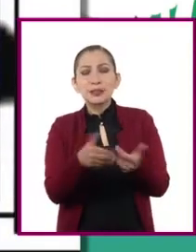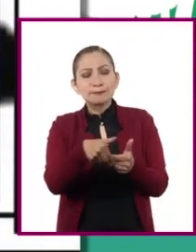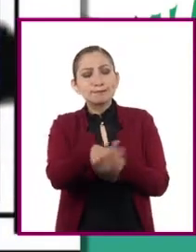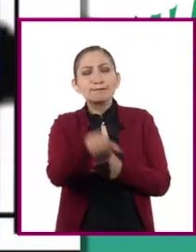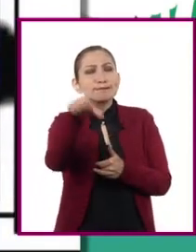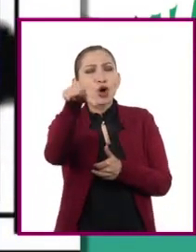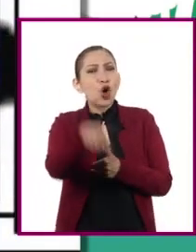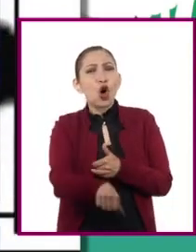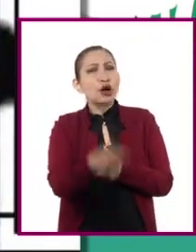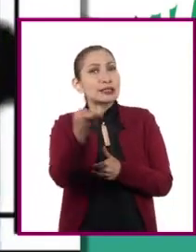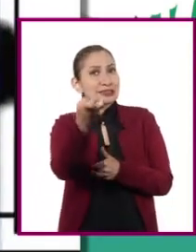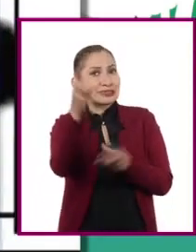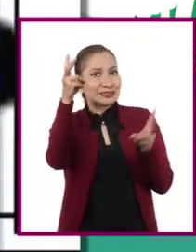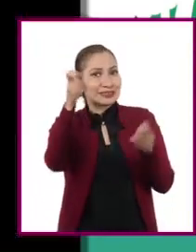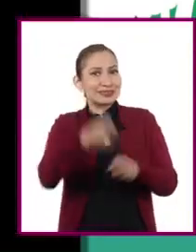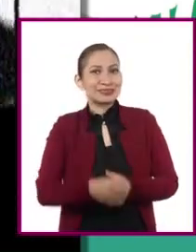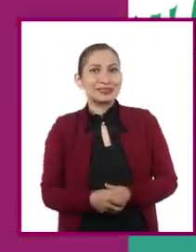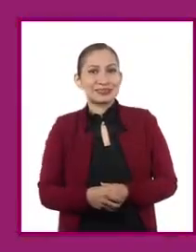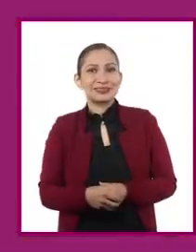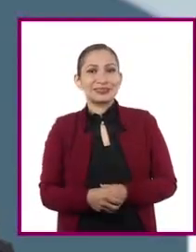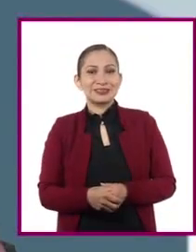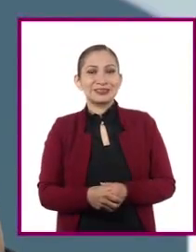hacer hoy al respecto?